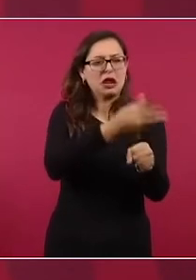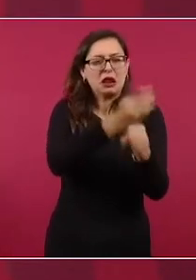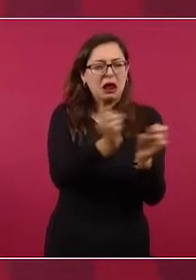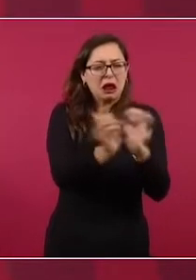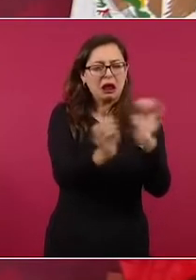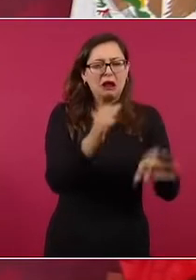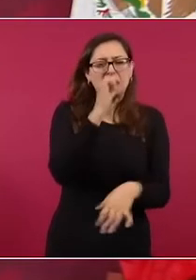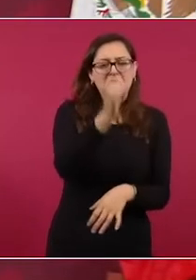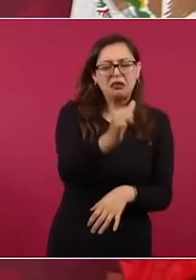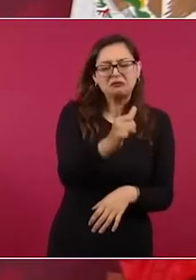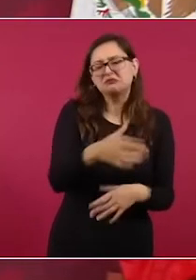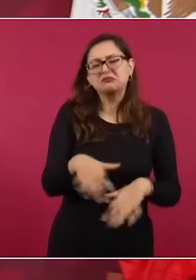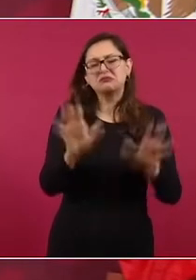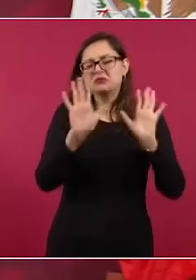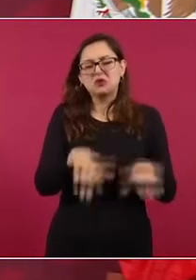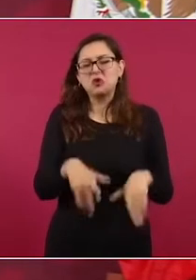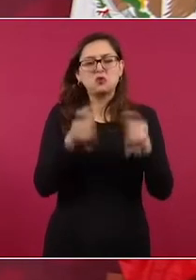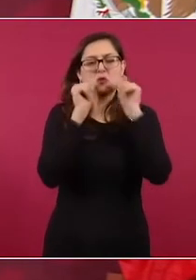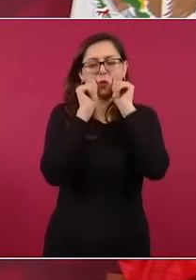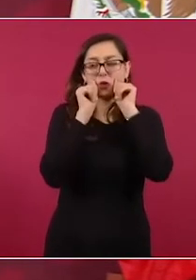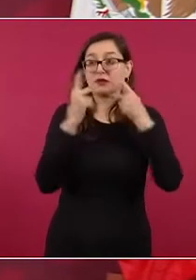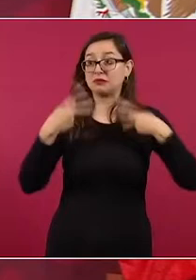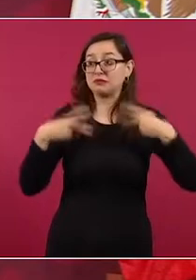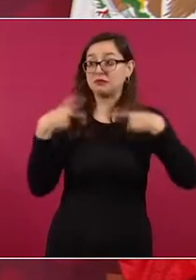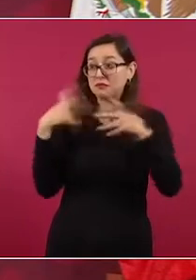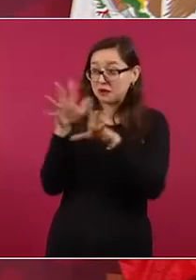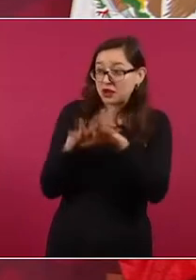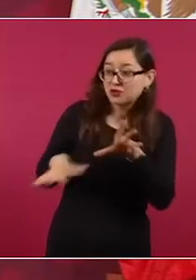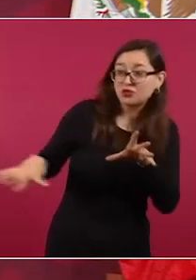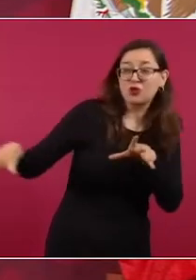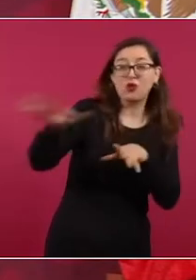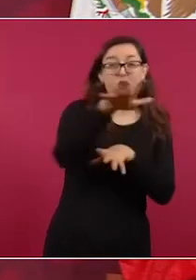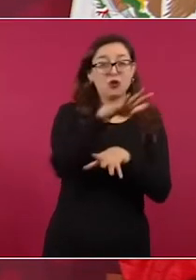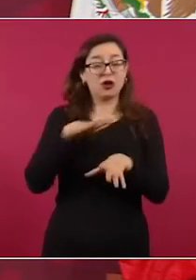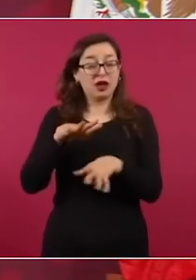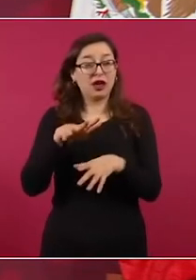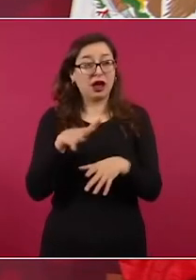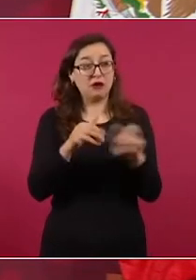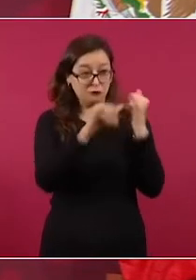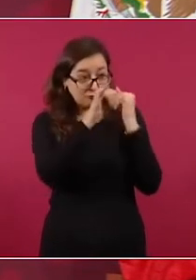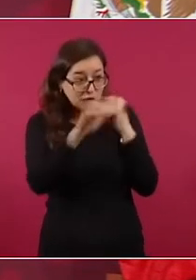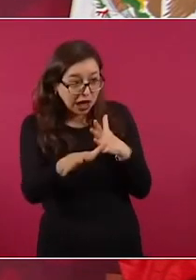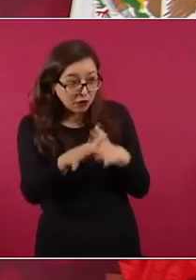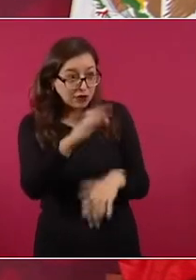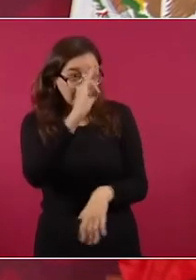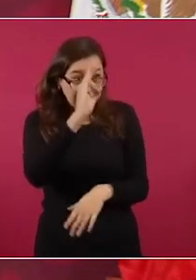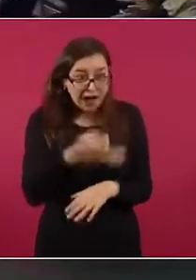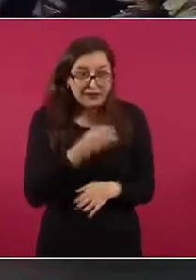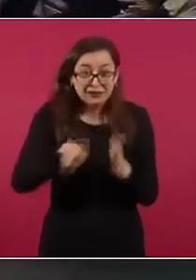y